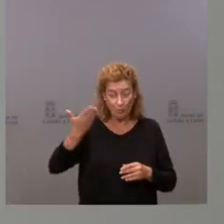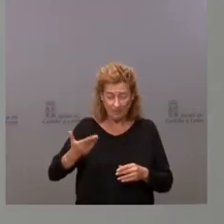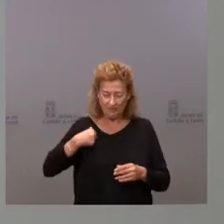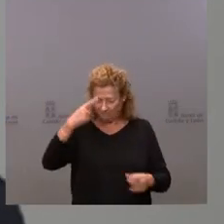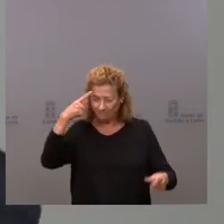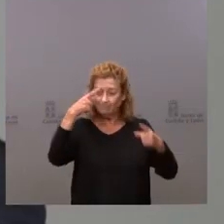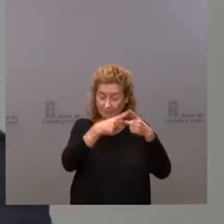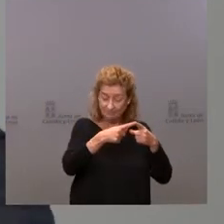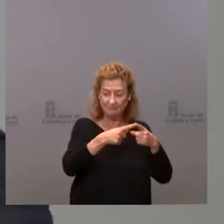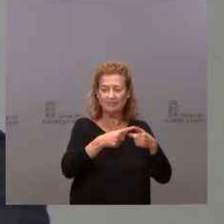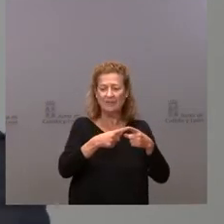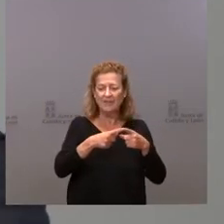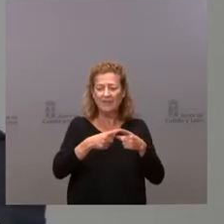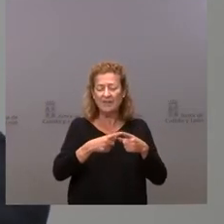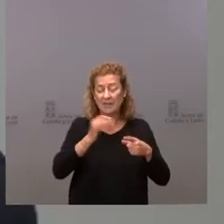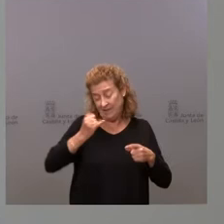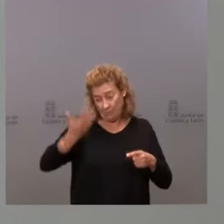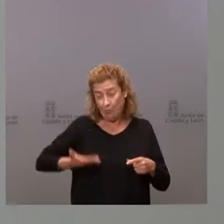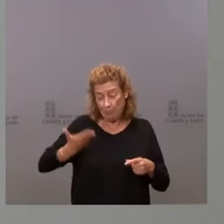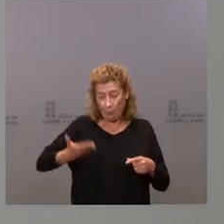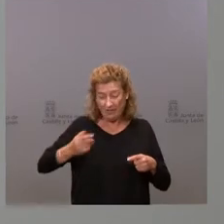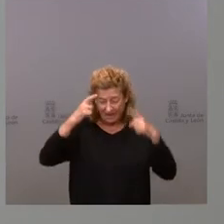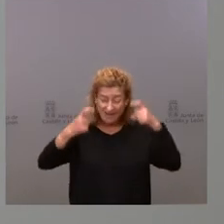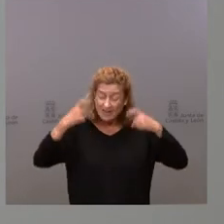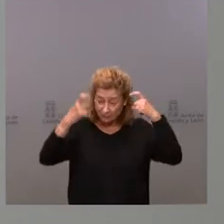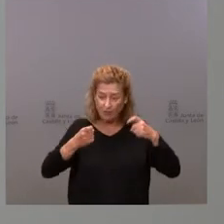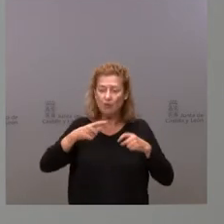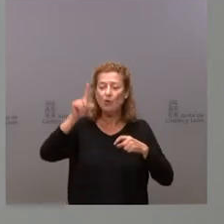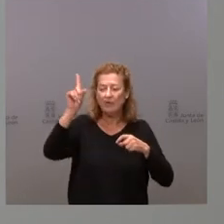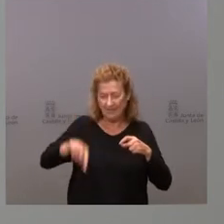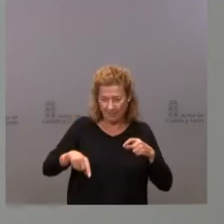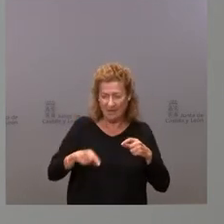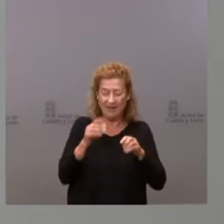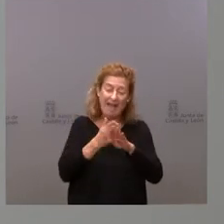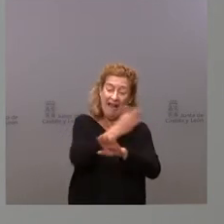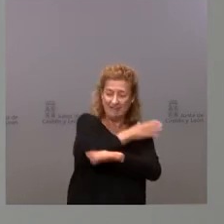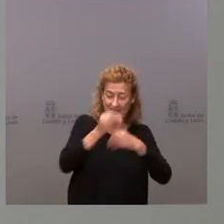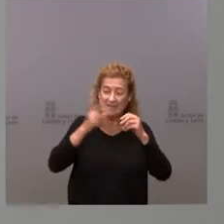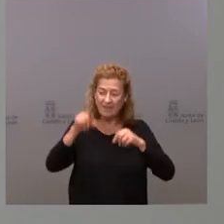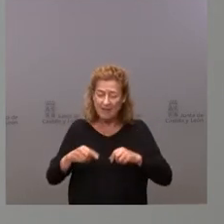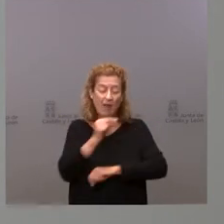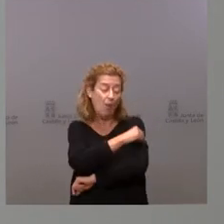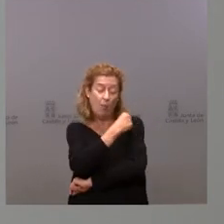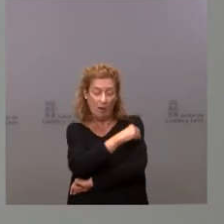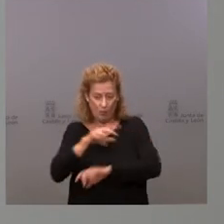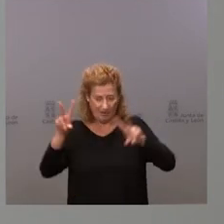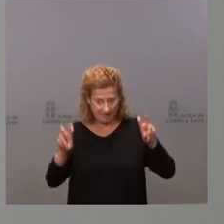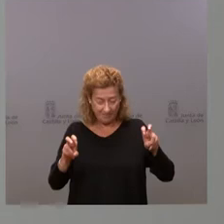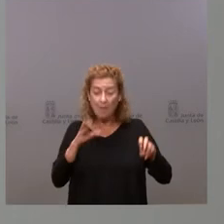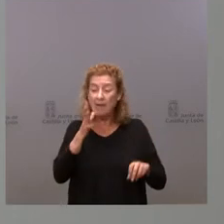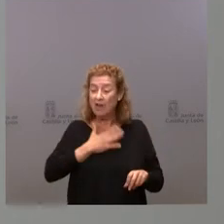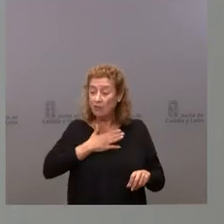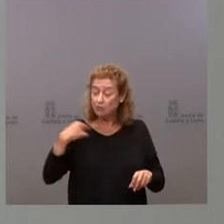estamos dedicando importante esfuerzo y la venida dedicando ya anteriormente también es el de la vacunación para nosotros es una